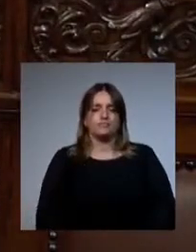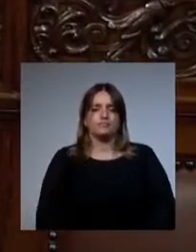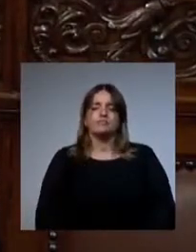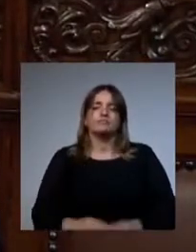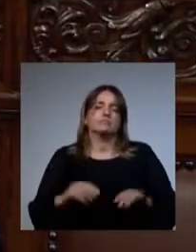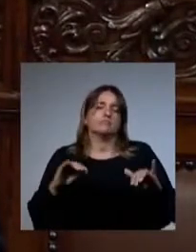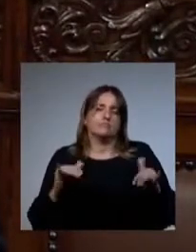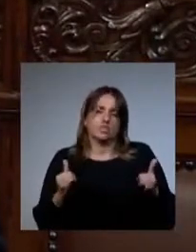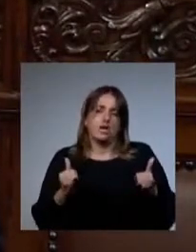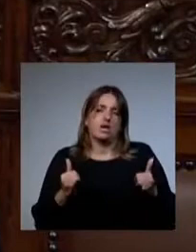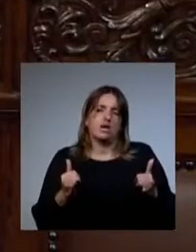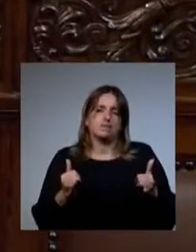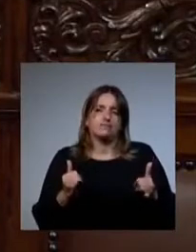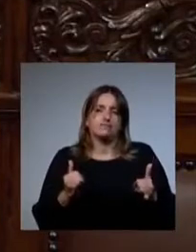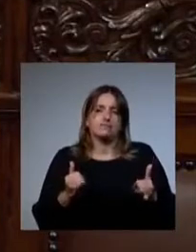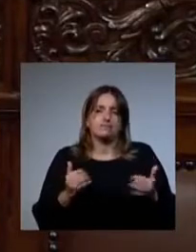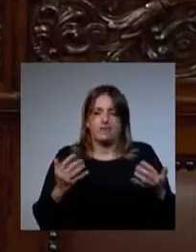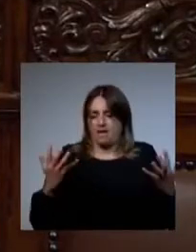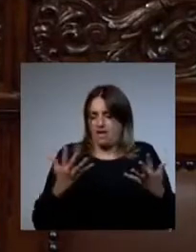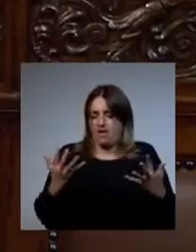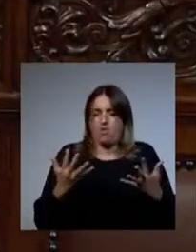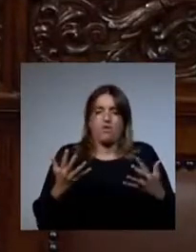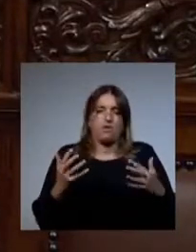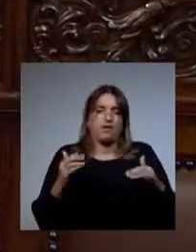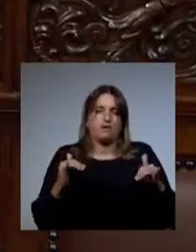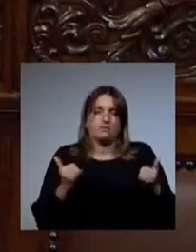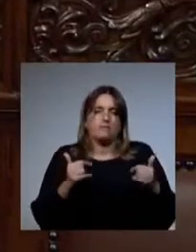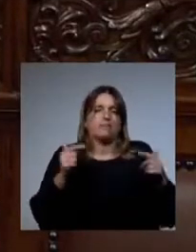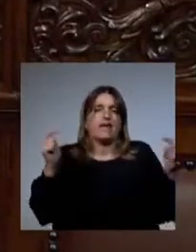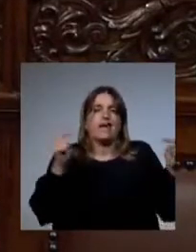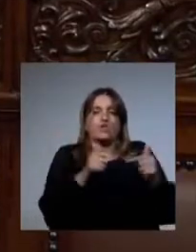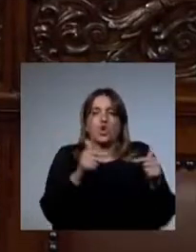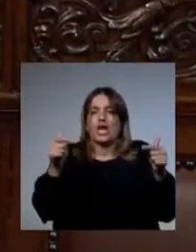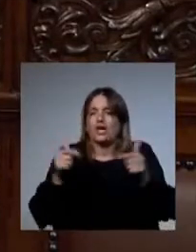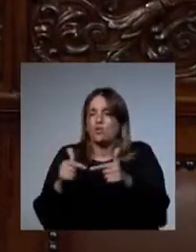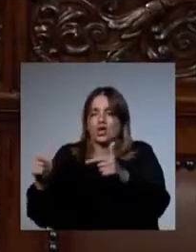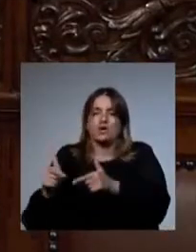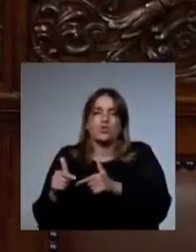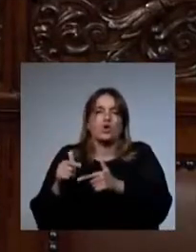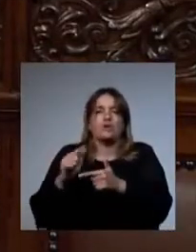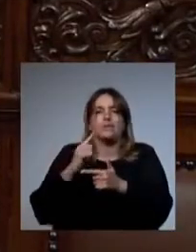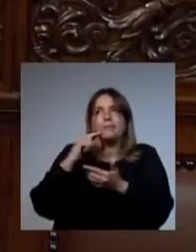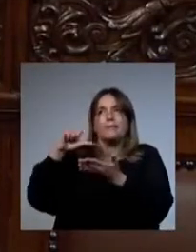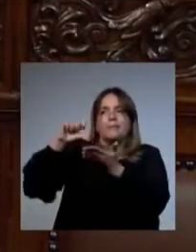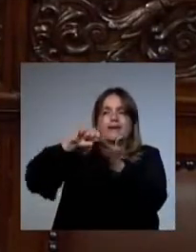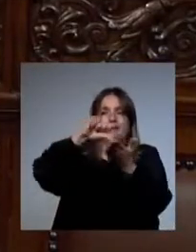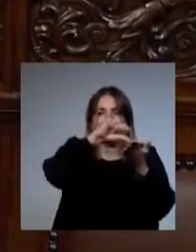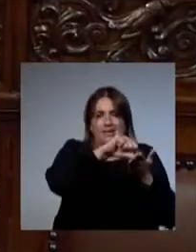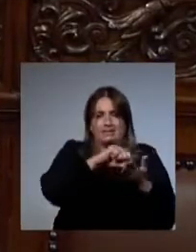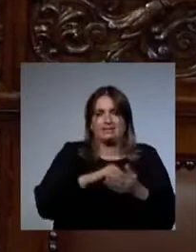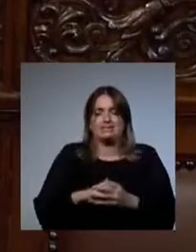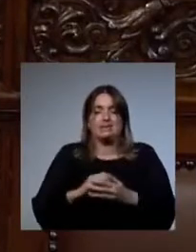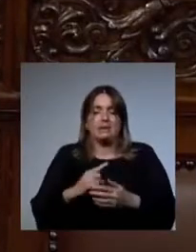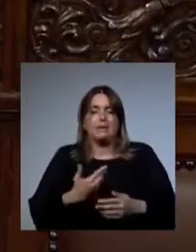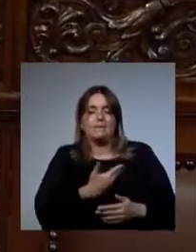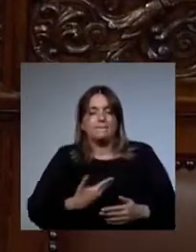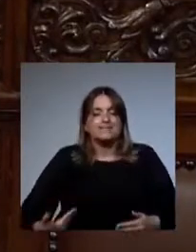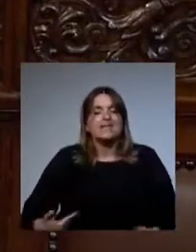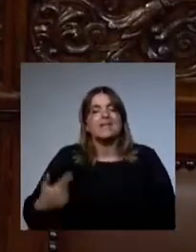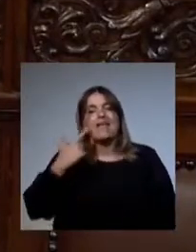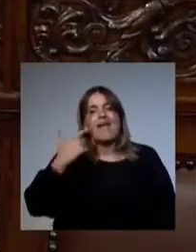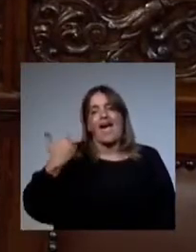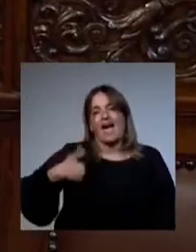hemos tenido en estos tiempos reuniones bilaterales con el presidente